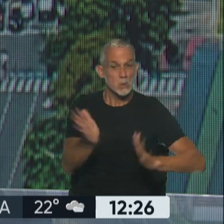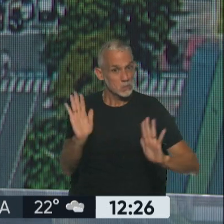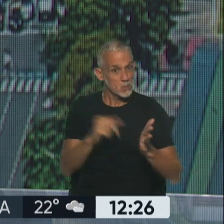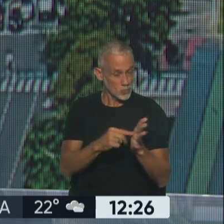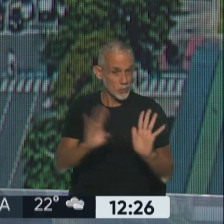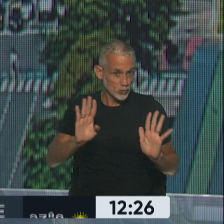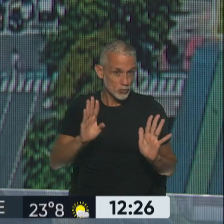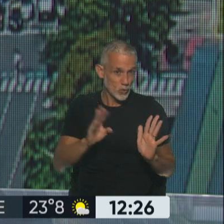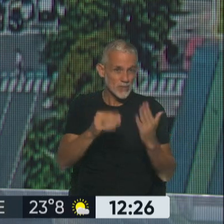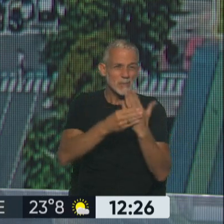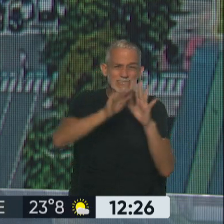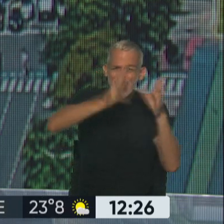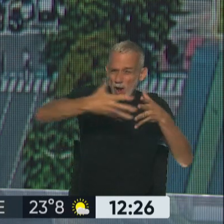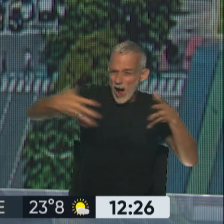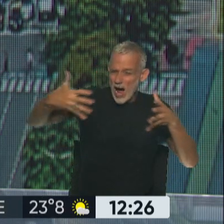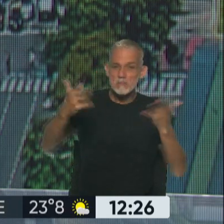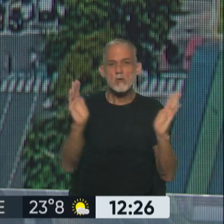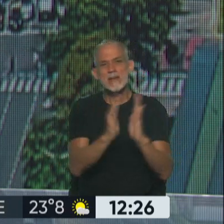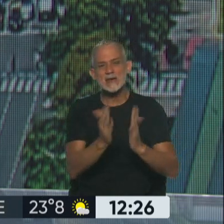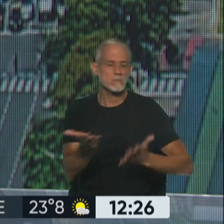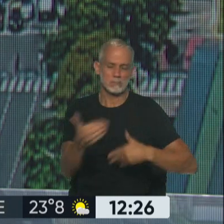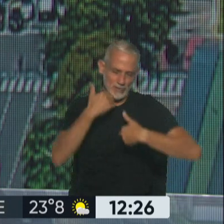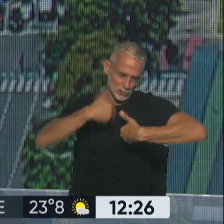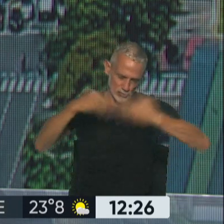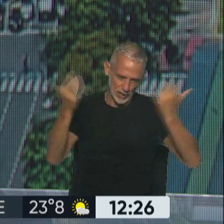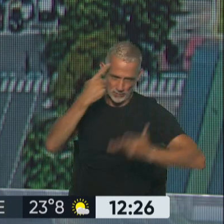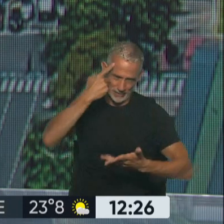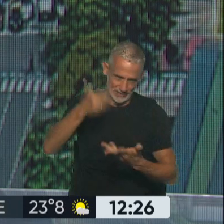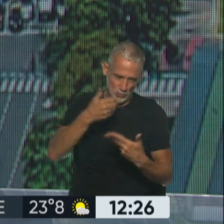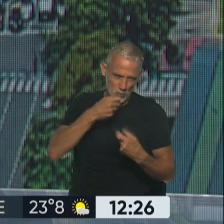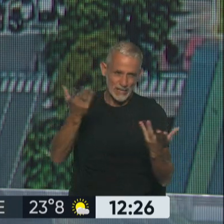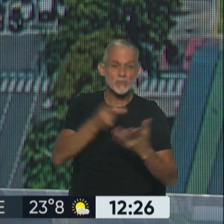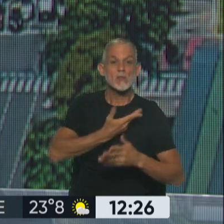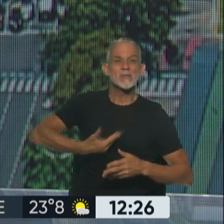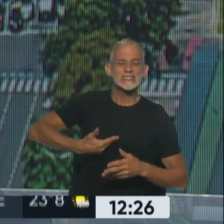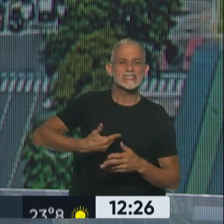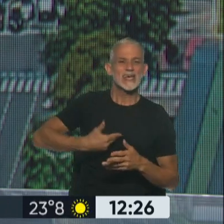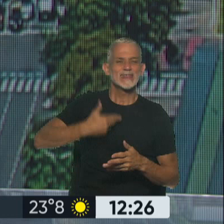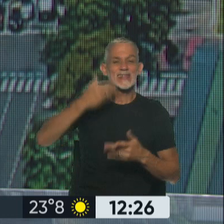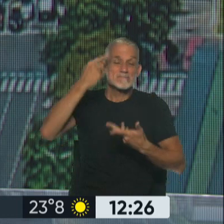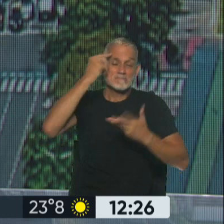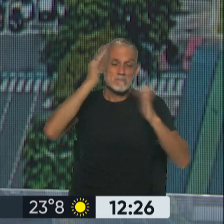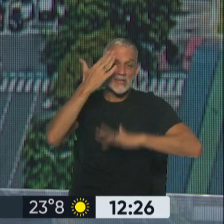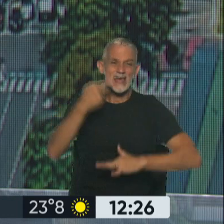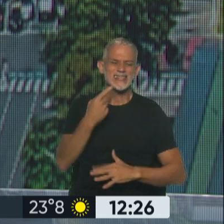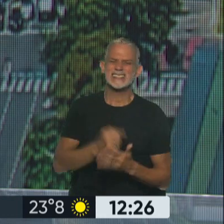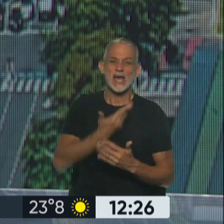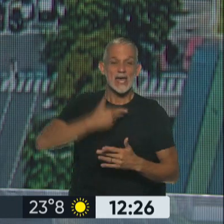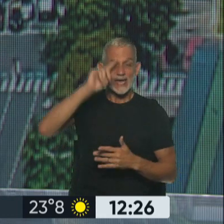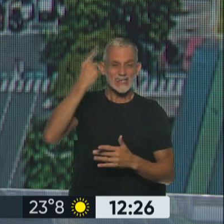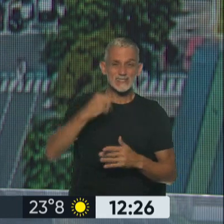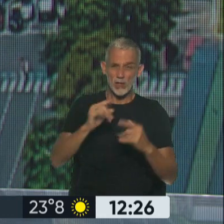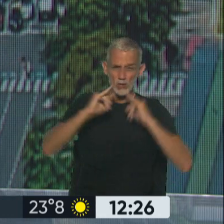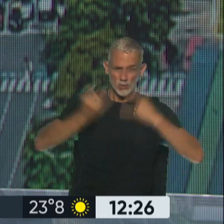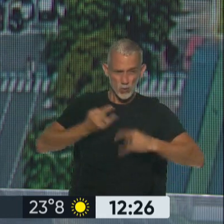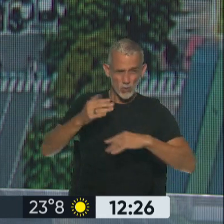de encuentro en el sentido de decir, bueno, no sé, estoy pensando, para el presidente quizás no tiene que el Estado hacerse